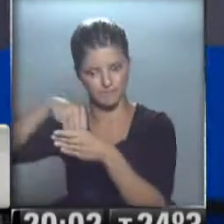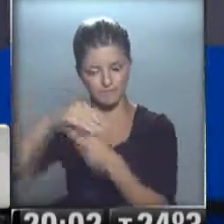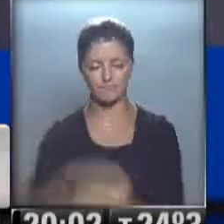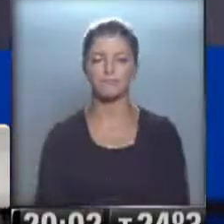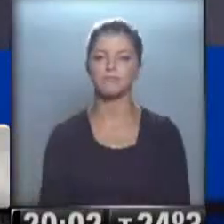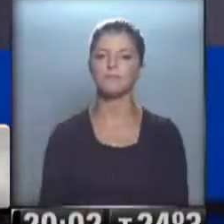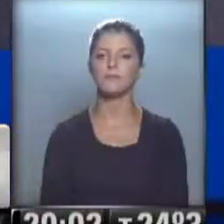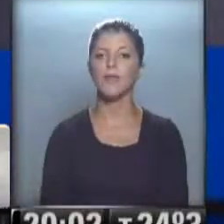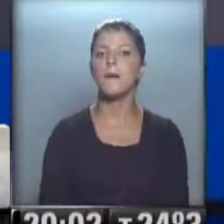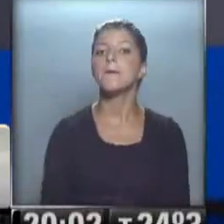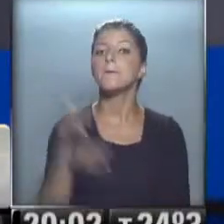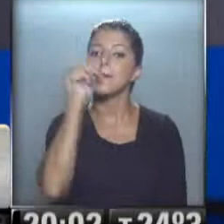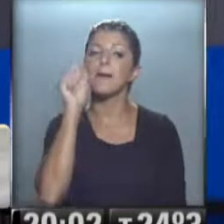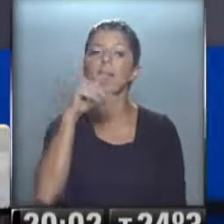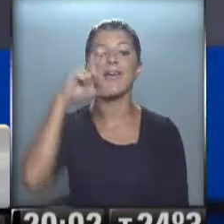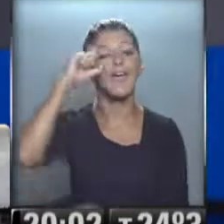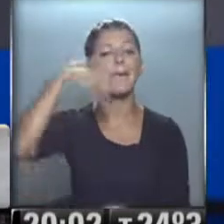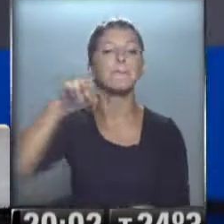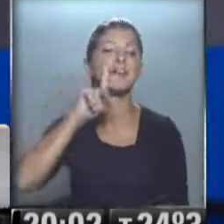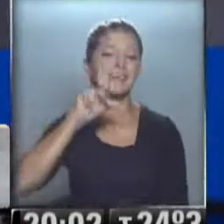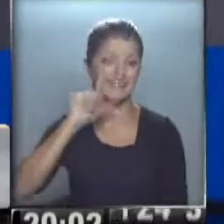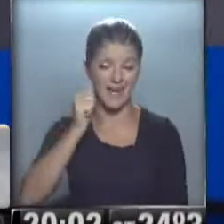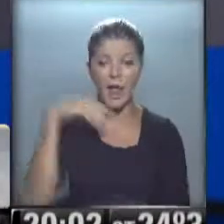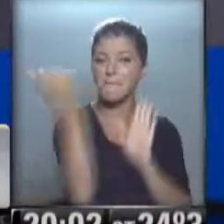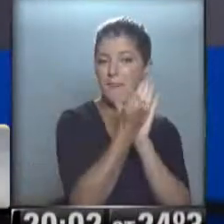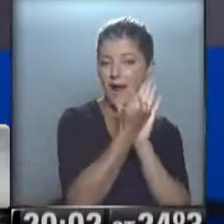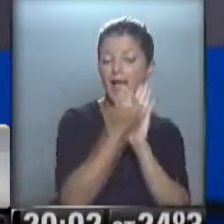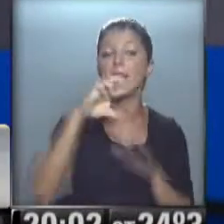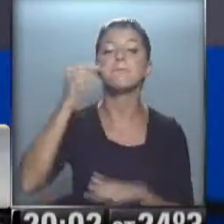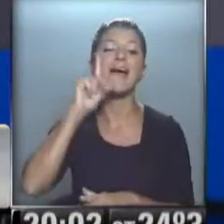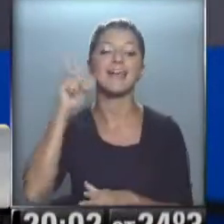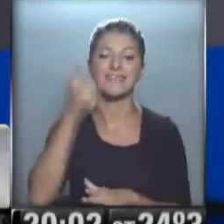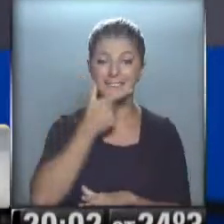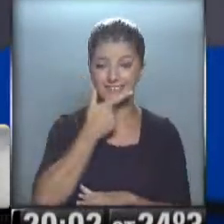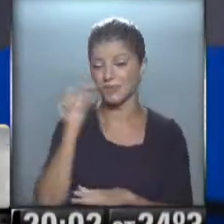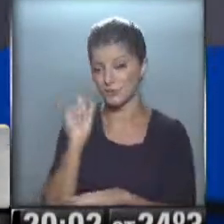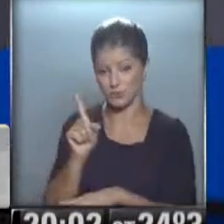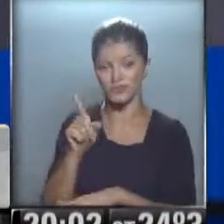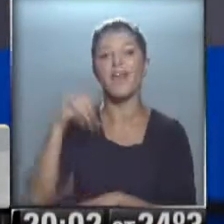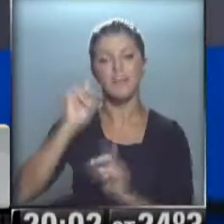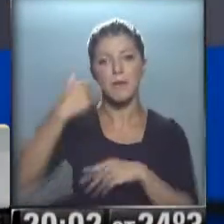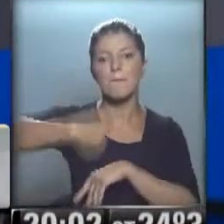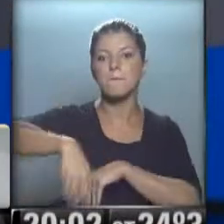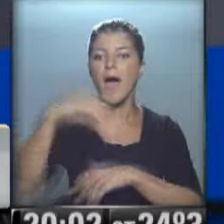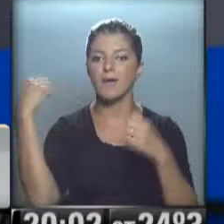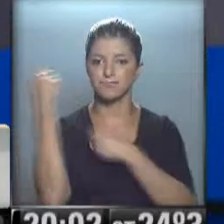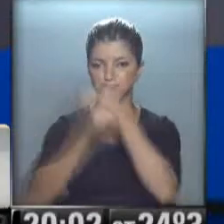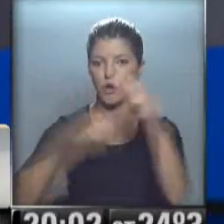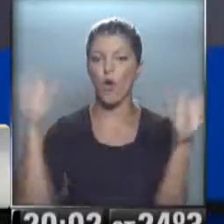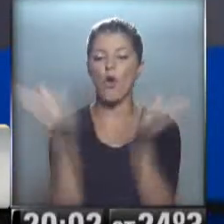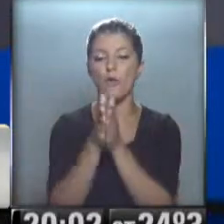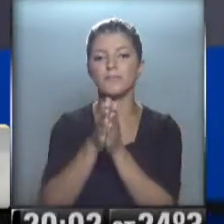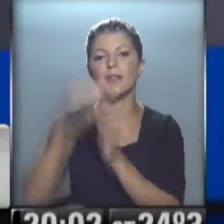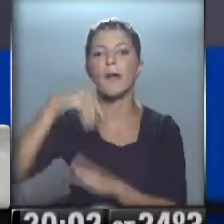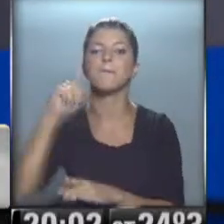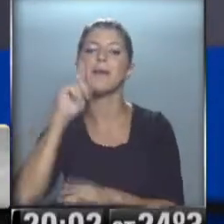Padre de Emilia, embajador de la marca País, además tendrá el combate que pretendía frente a Mayweather